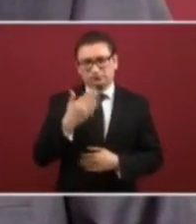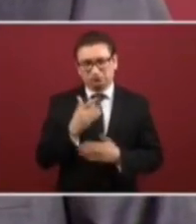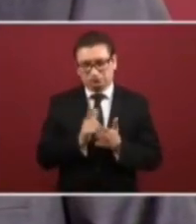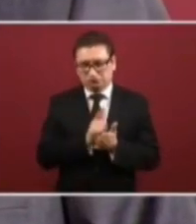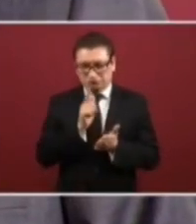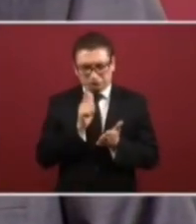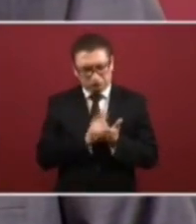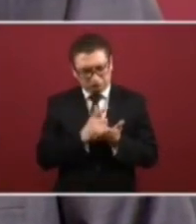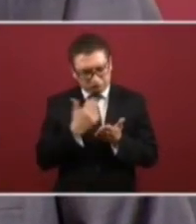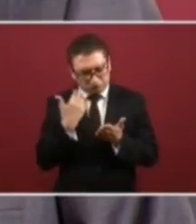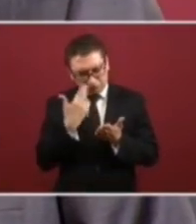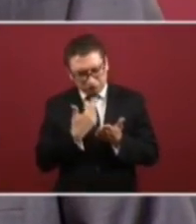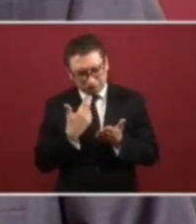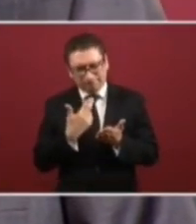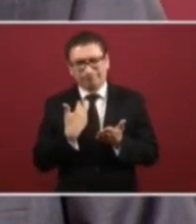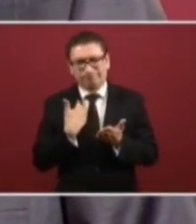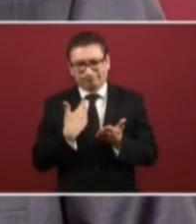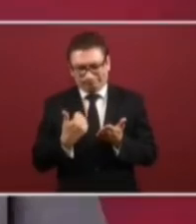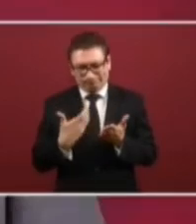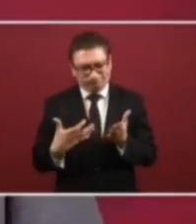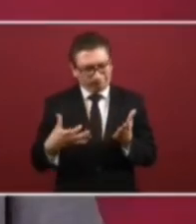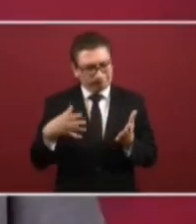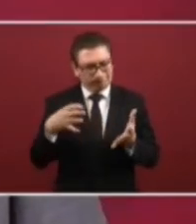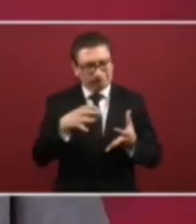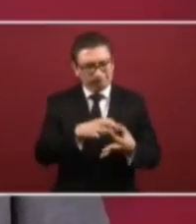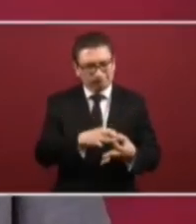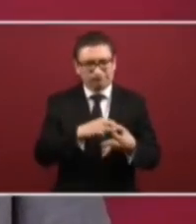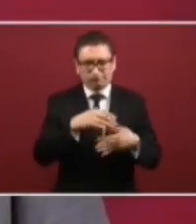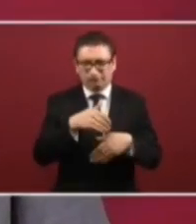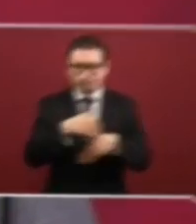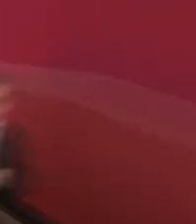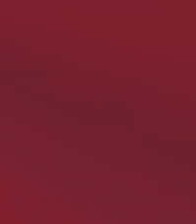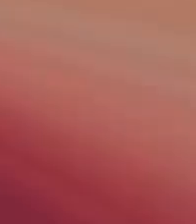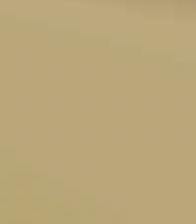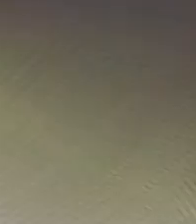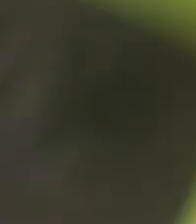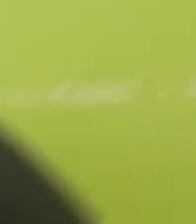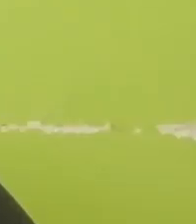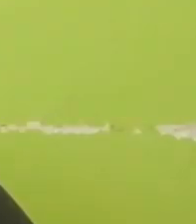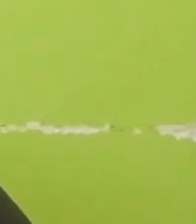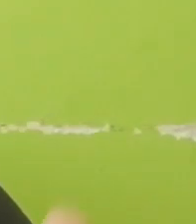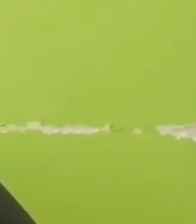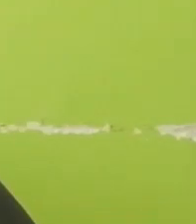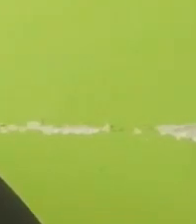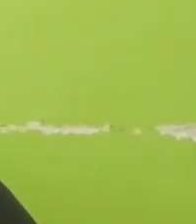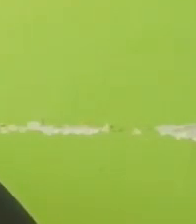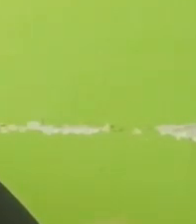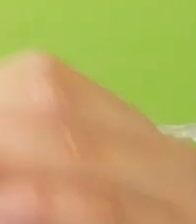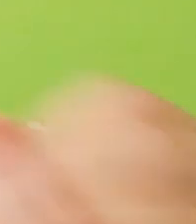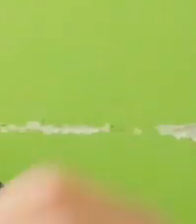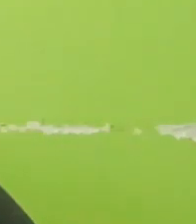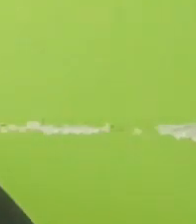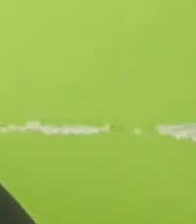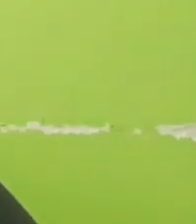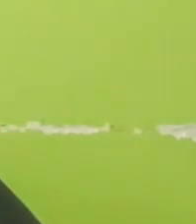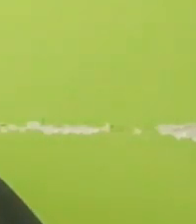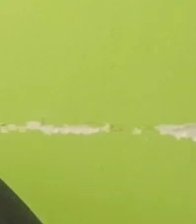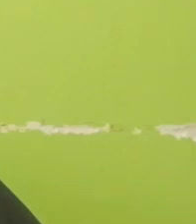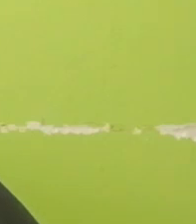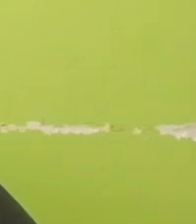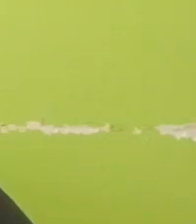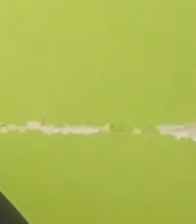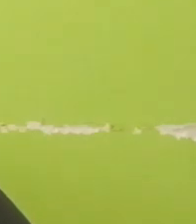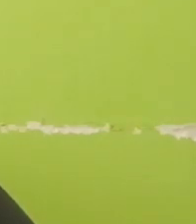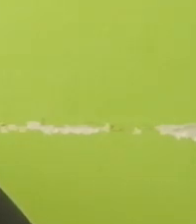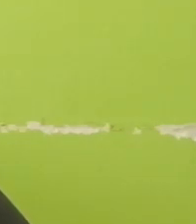ley pueda atenderse este asunto. Ok, amigos, ya vieron lo que dijo